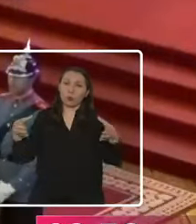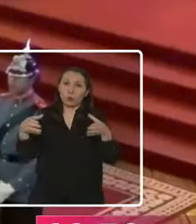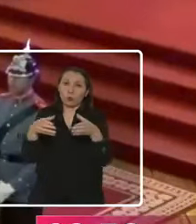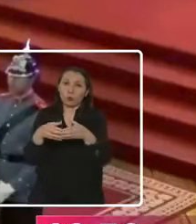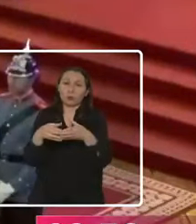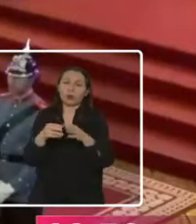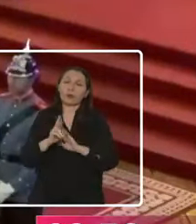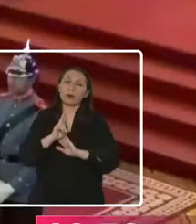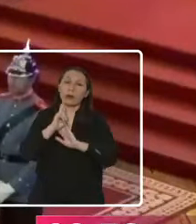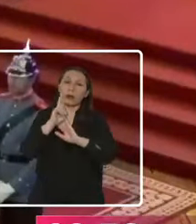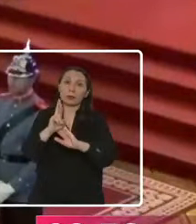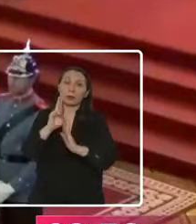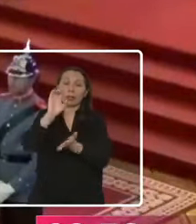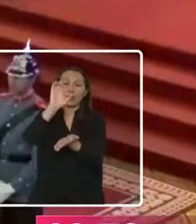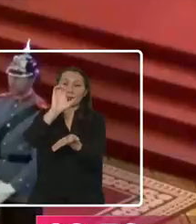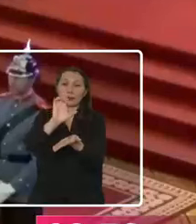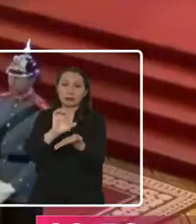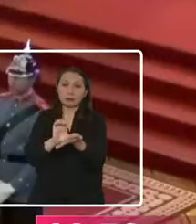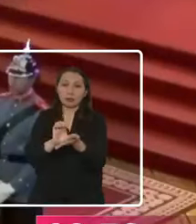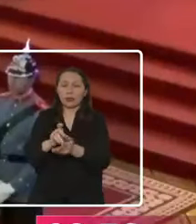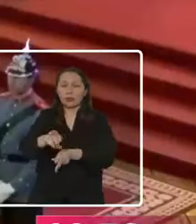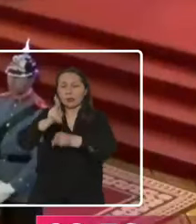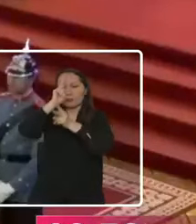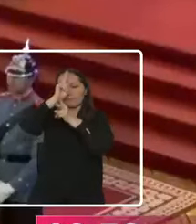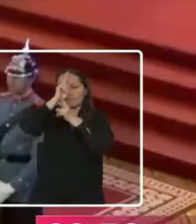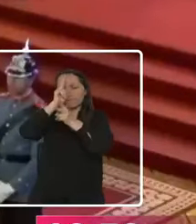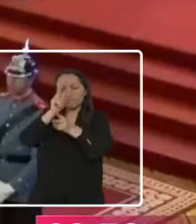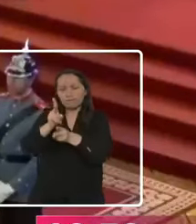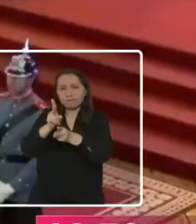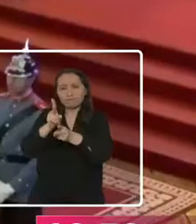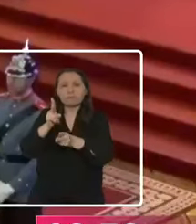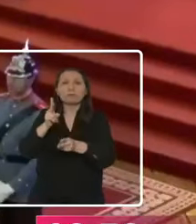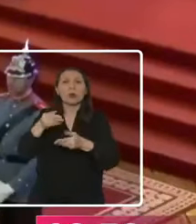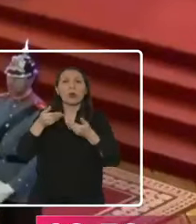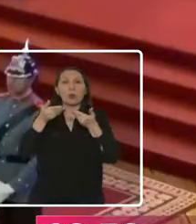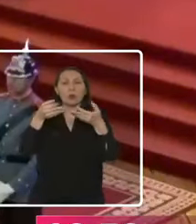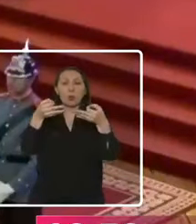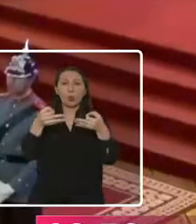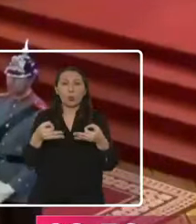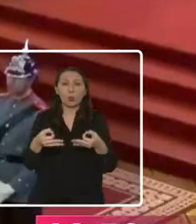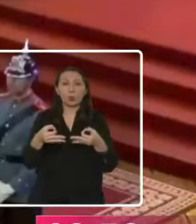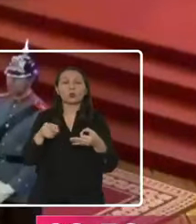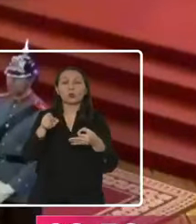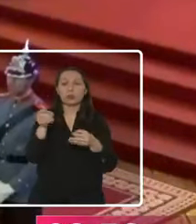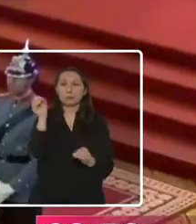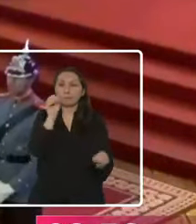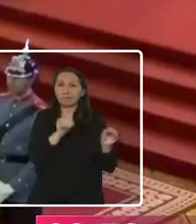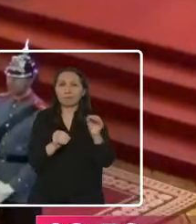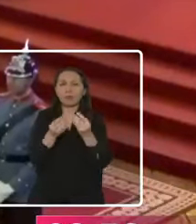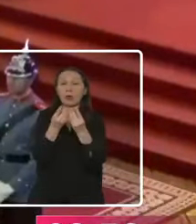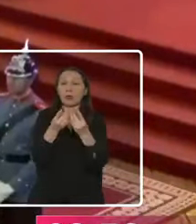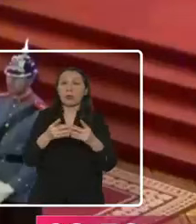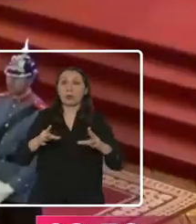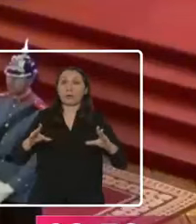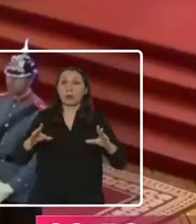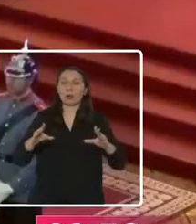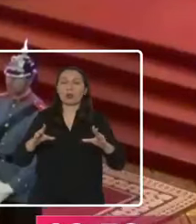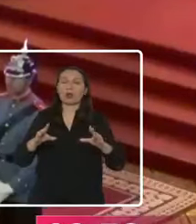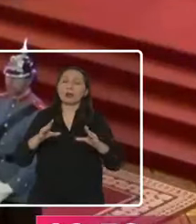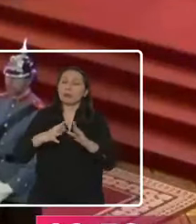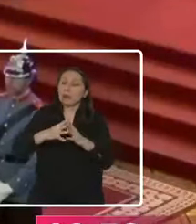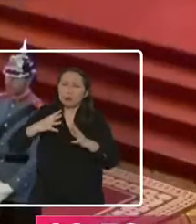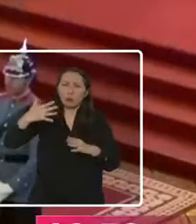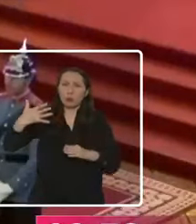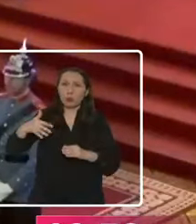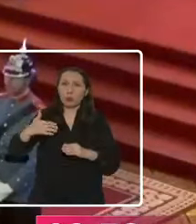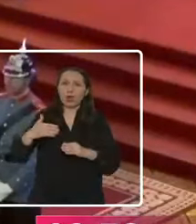a nombre del Estado para rendir homenaje a quien hizo justamente de esta construcción democrática parte